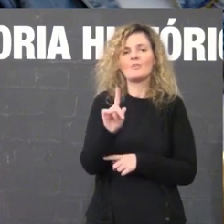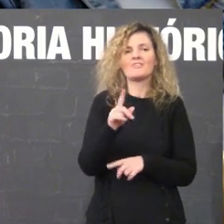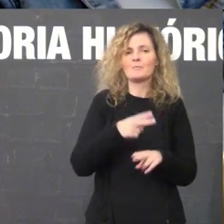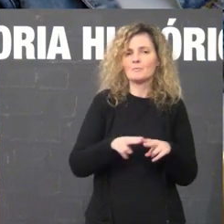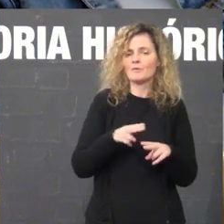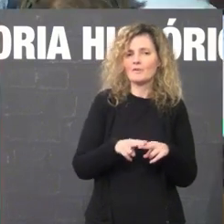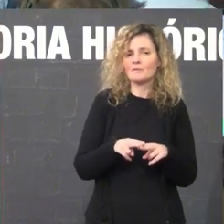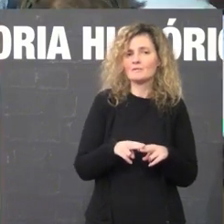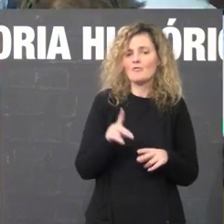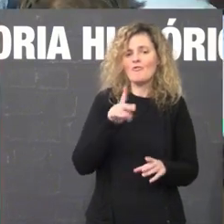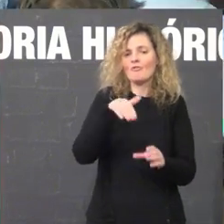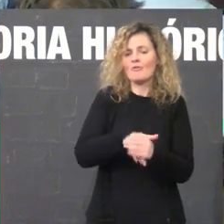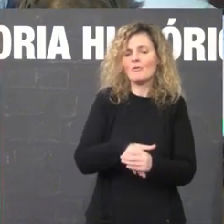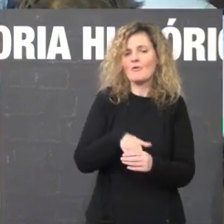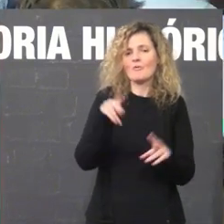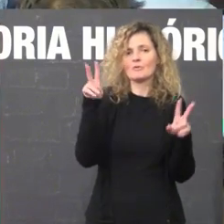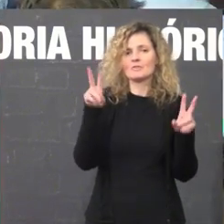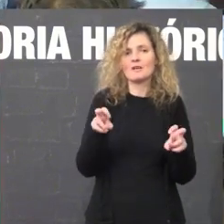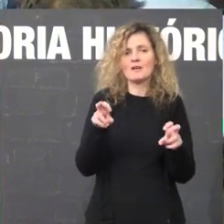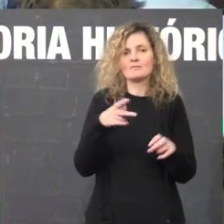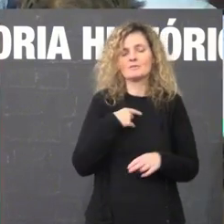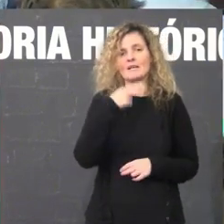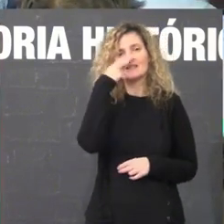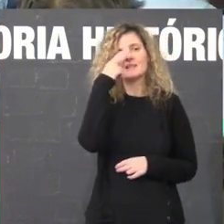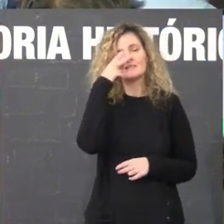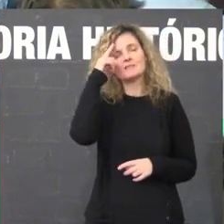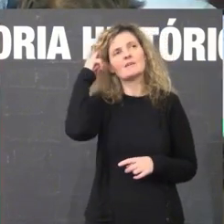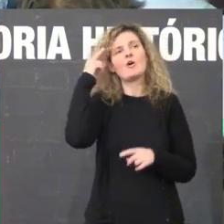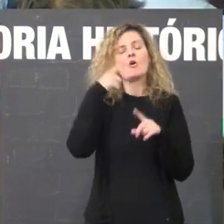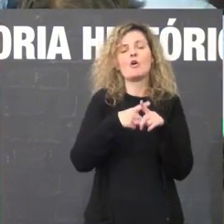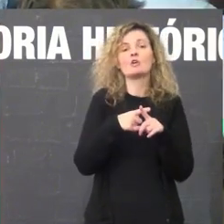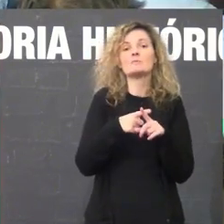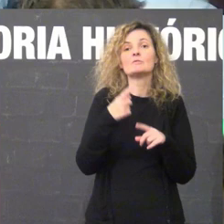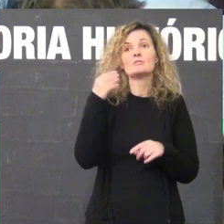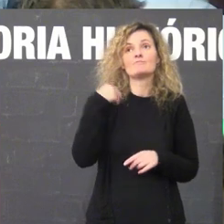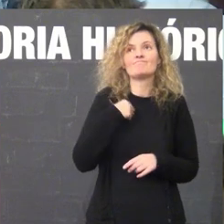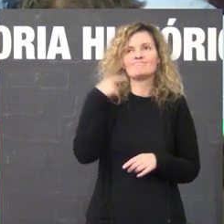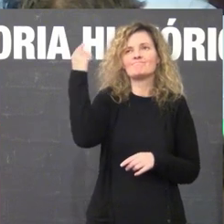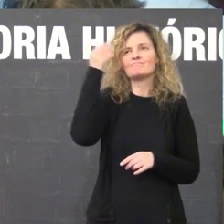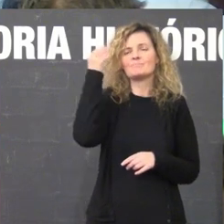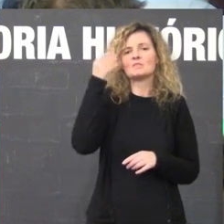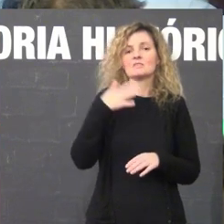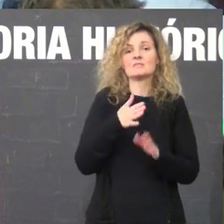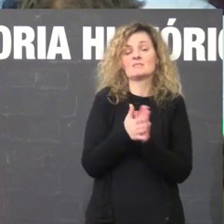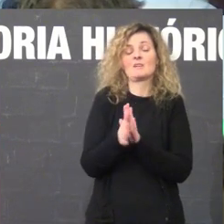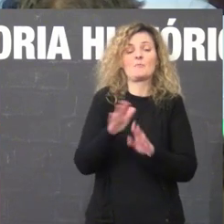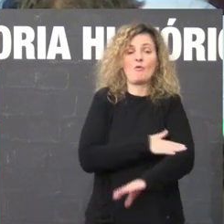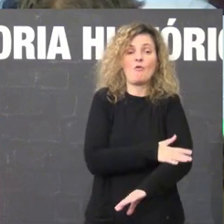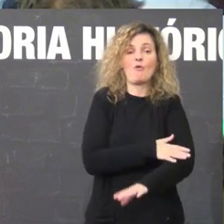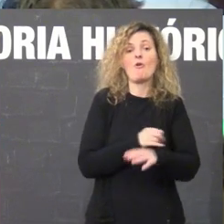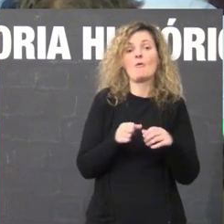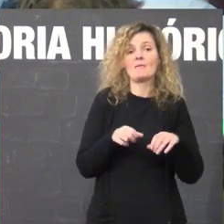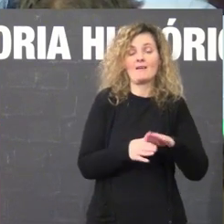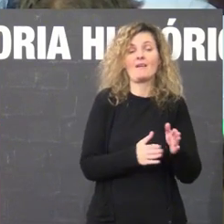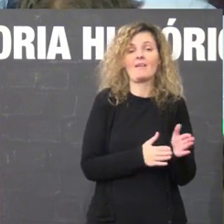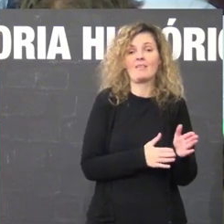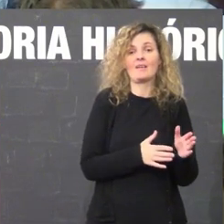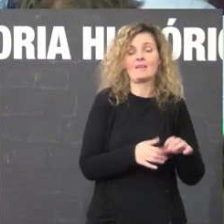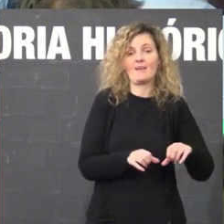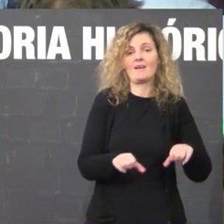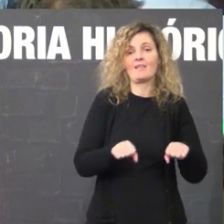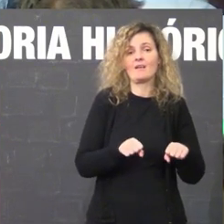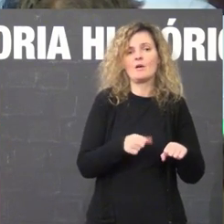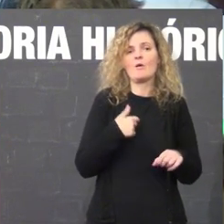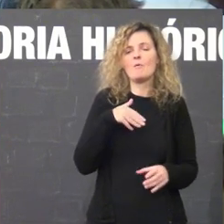no no votamos tanto por nuestros intereses objetivos sino yo pienso que siempre gobernaría la izquierda No Si fuera así sino que